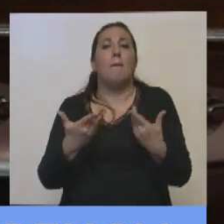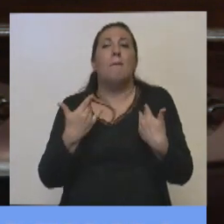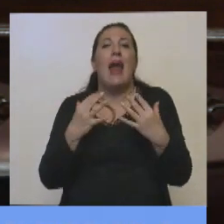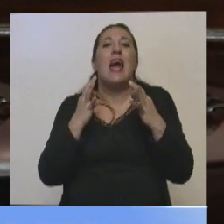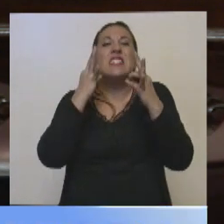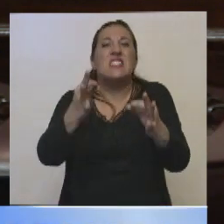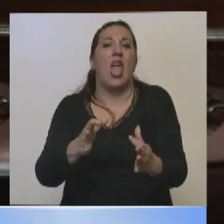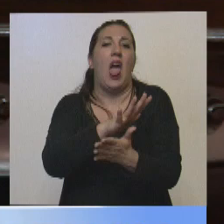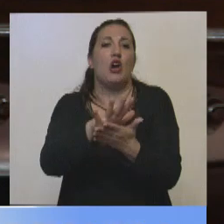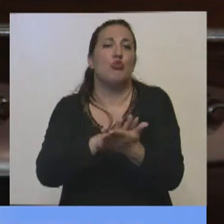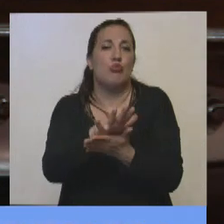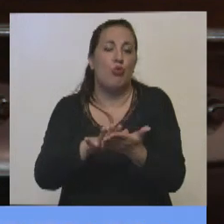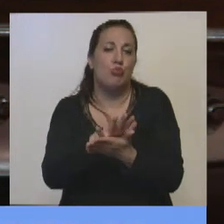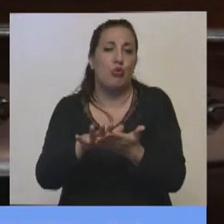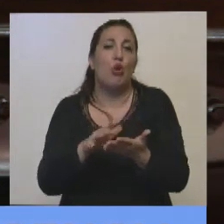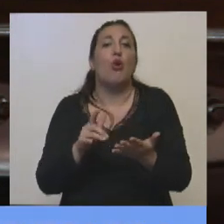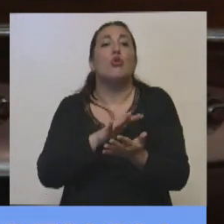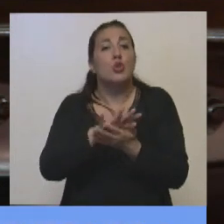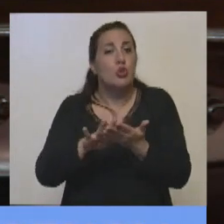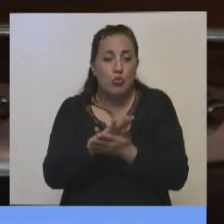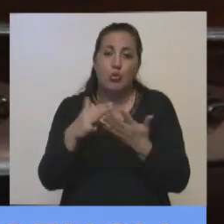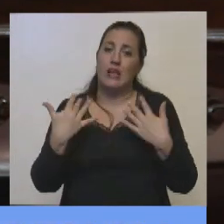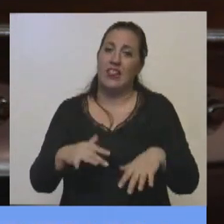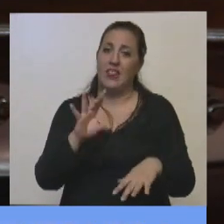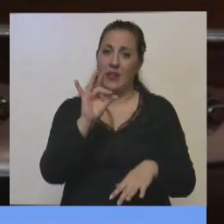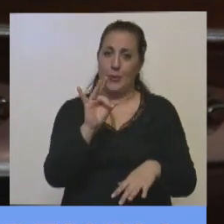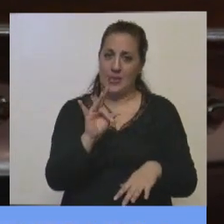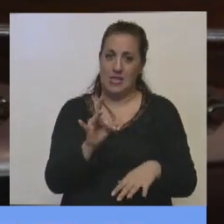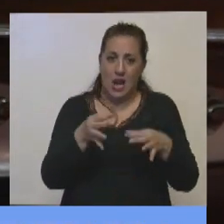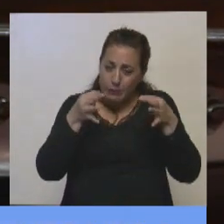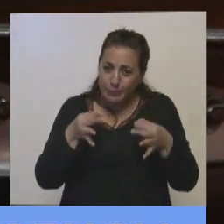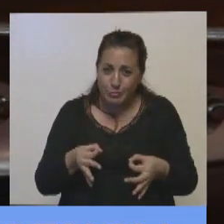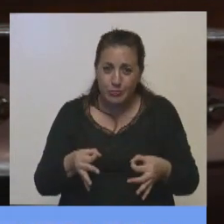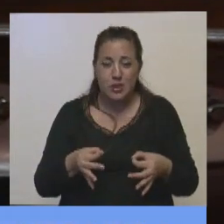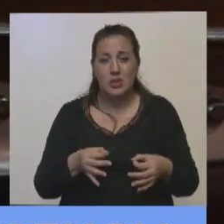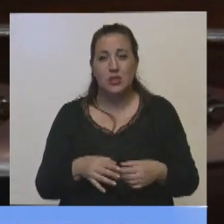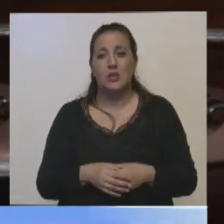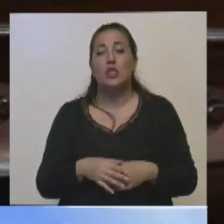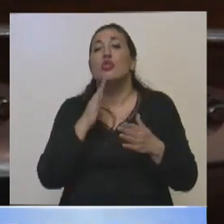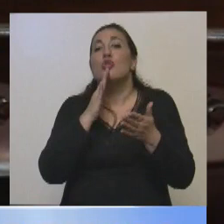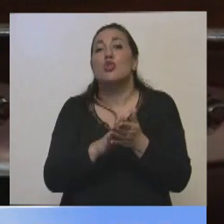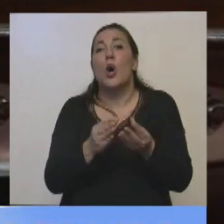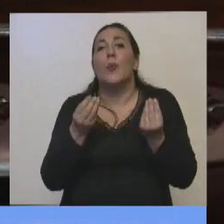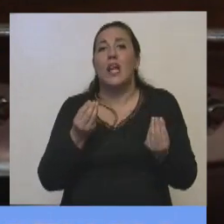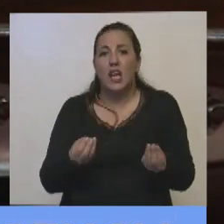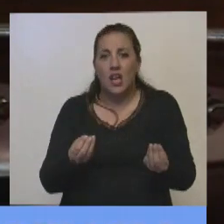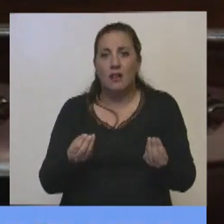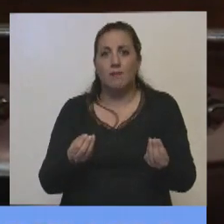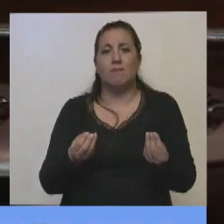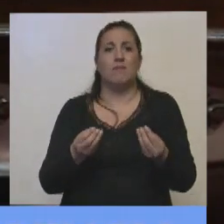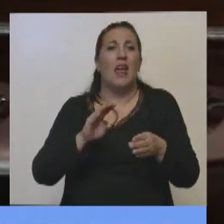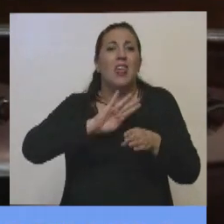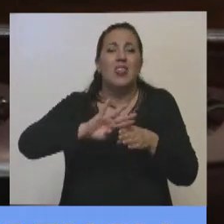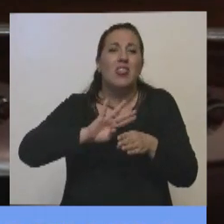llegar a una solución y una solución difícil básicamente en lo que se refiere a todo el